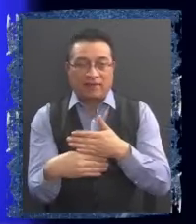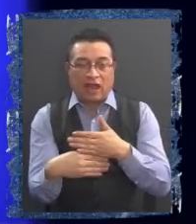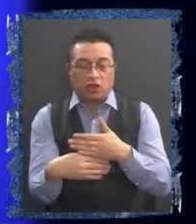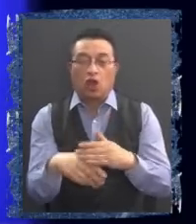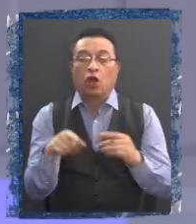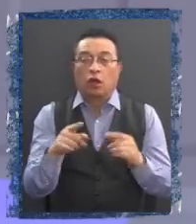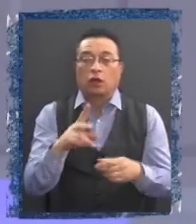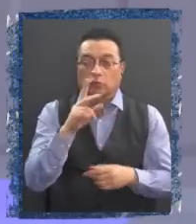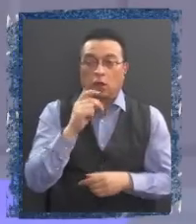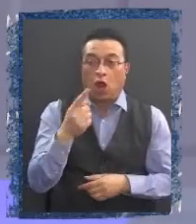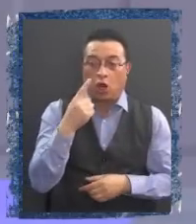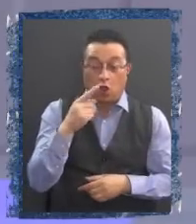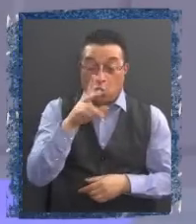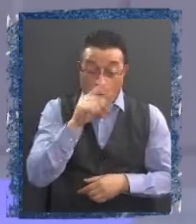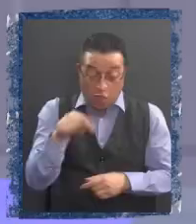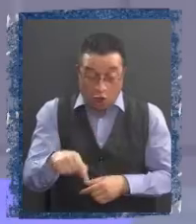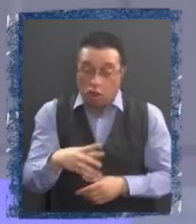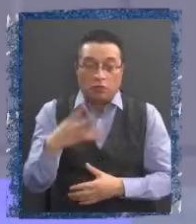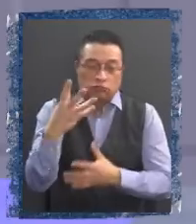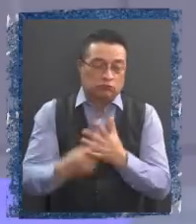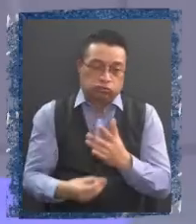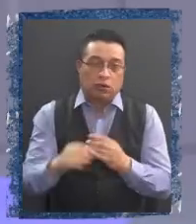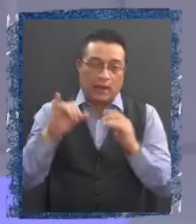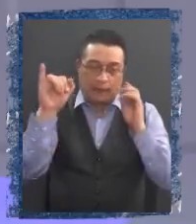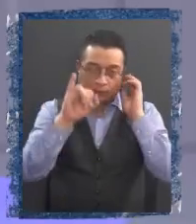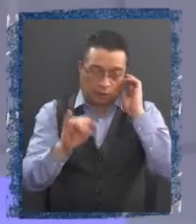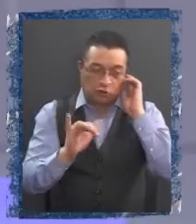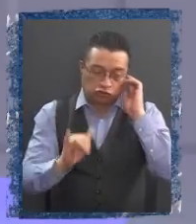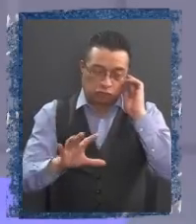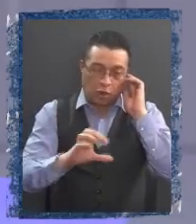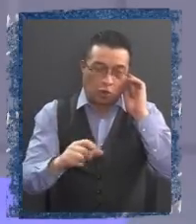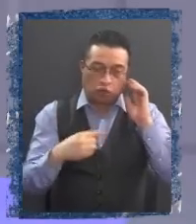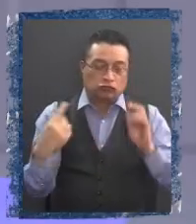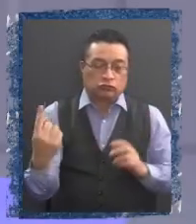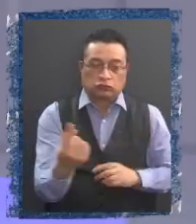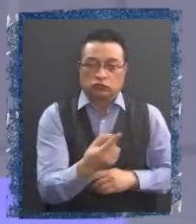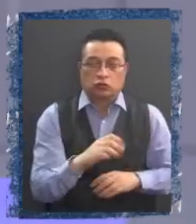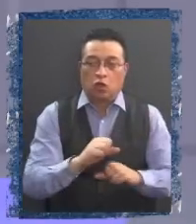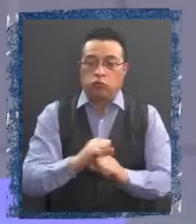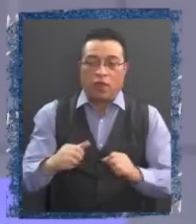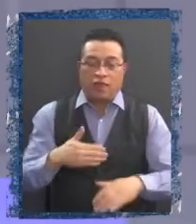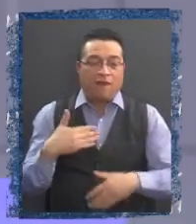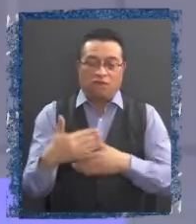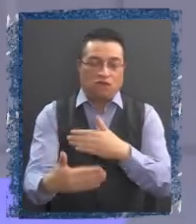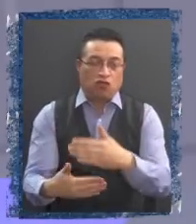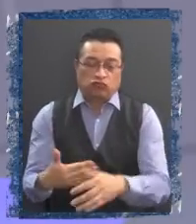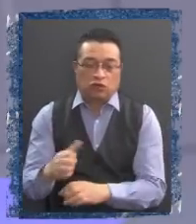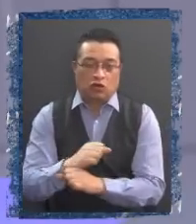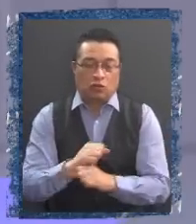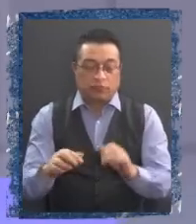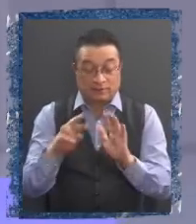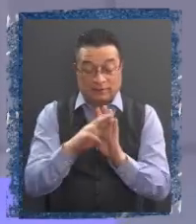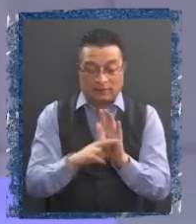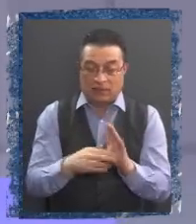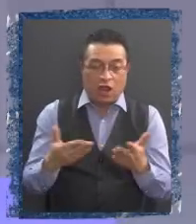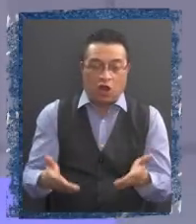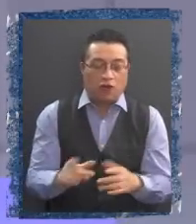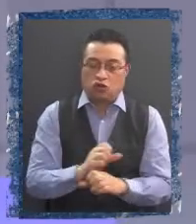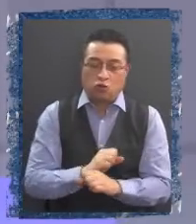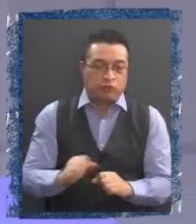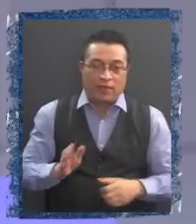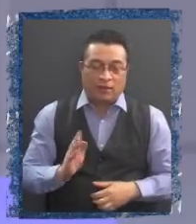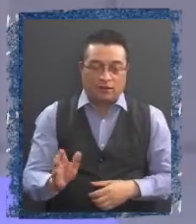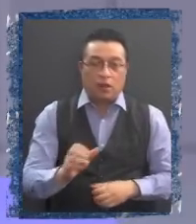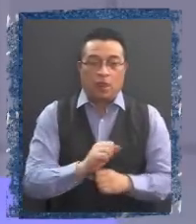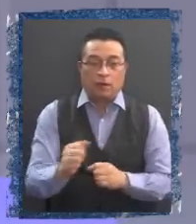las conocemos hoy, se mueren, claro. Eso estamos todos de acuerdo, digamos. No pueden seguir funcionando con las reglas actuales y no pueden